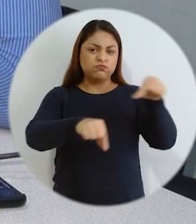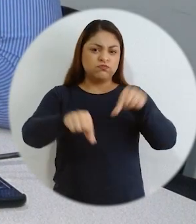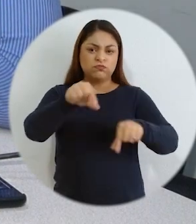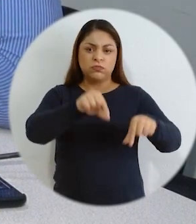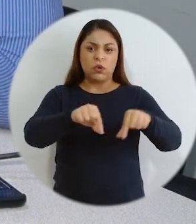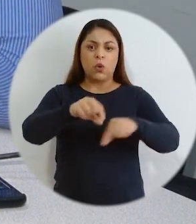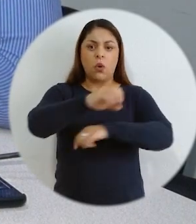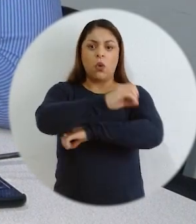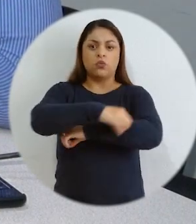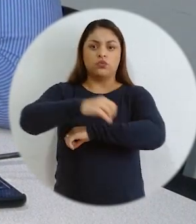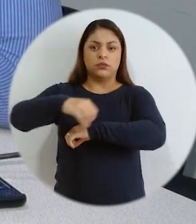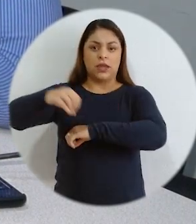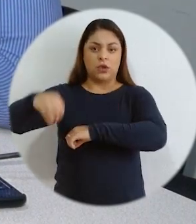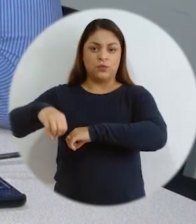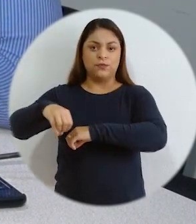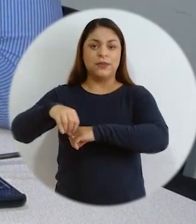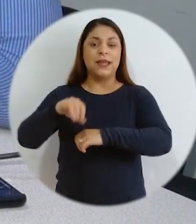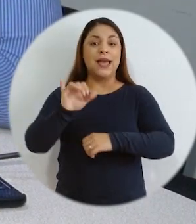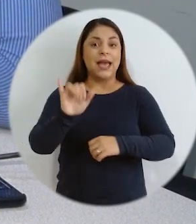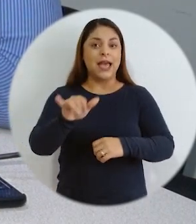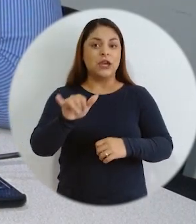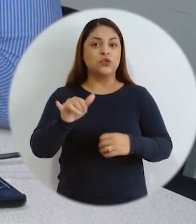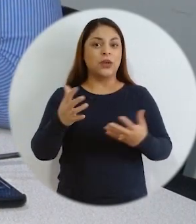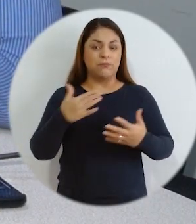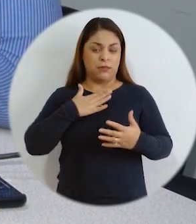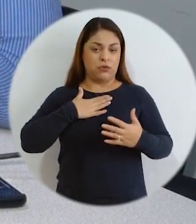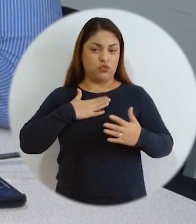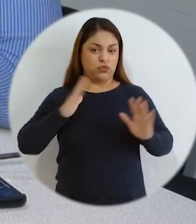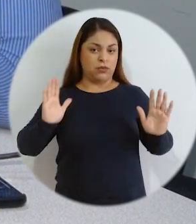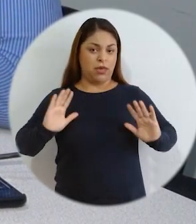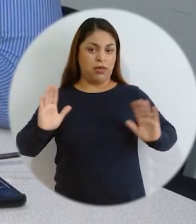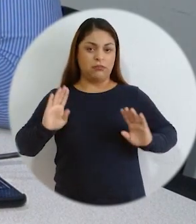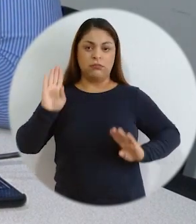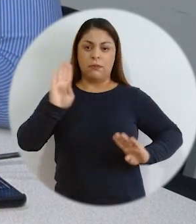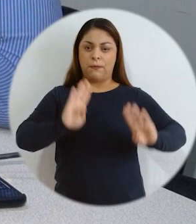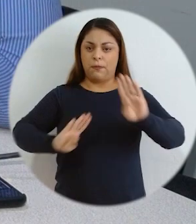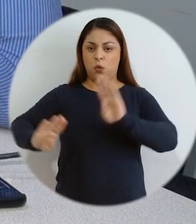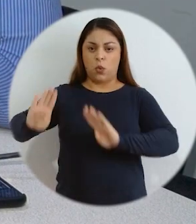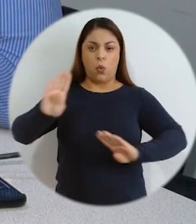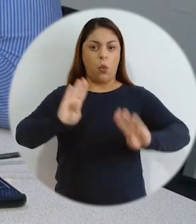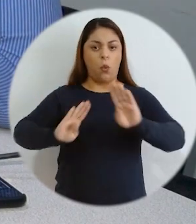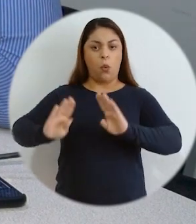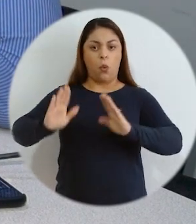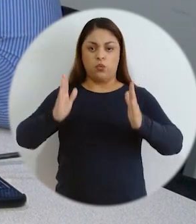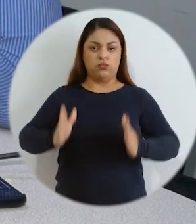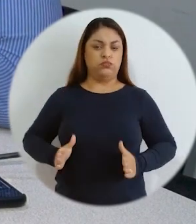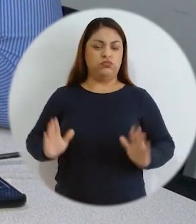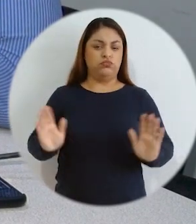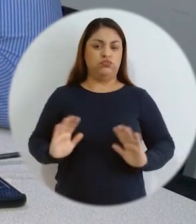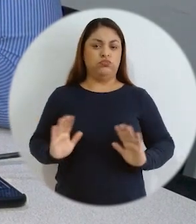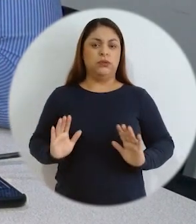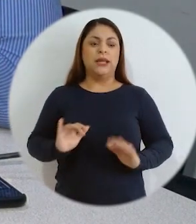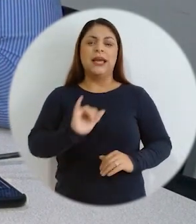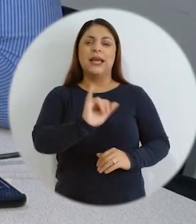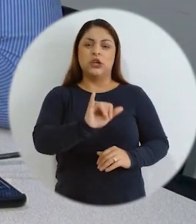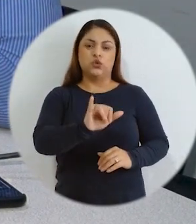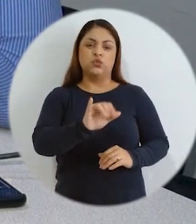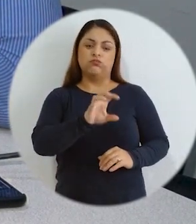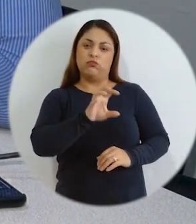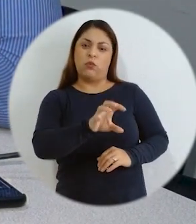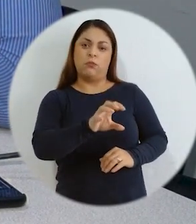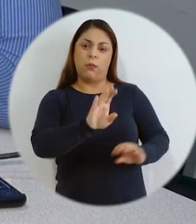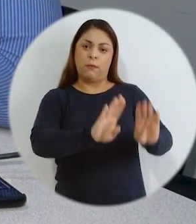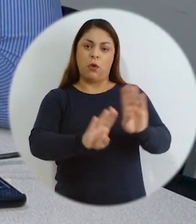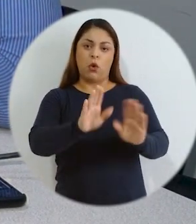del océano, ¿verdad? La composición química del océano, hago un disclaimer aquí para quienes nos escuchan, yo no soy bióloga, sí. Pero